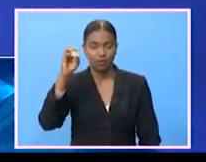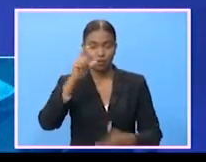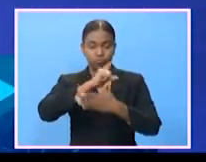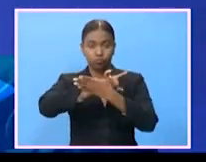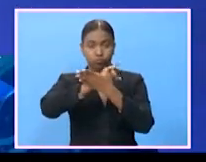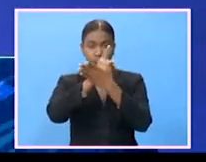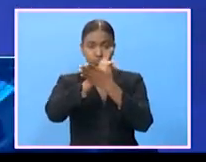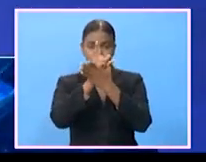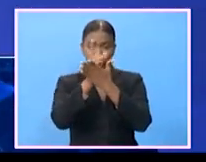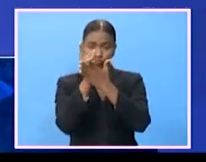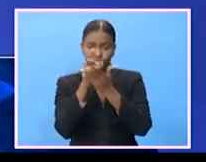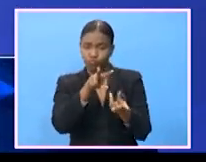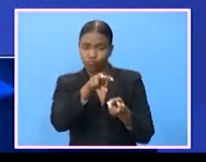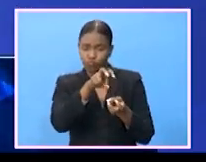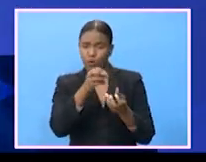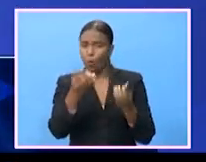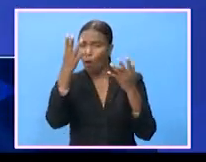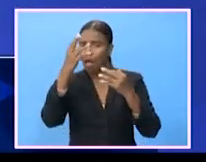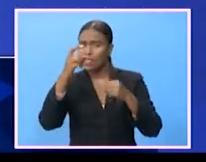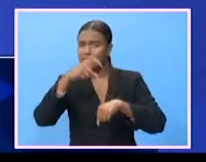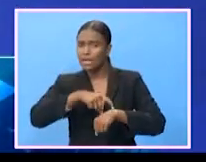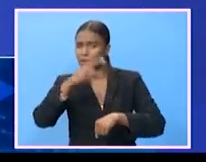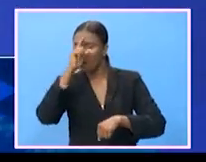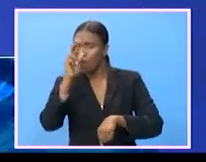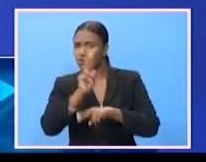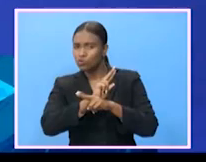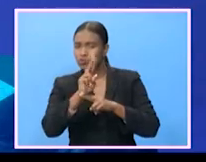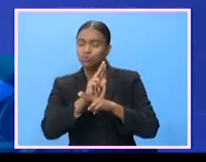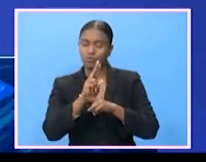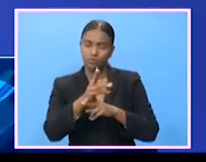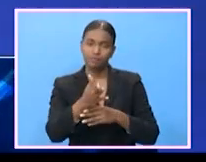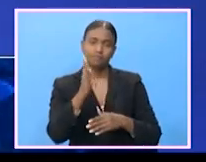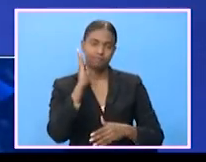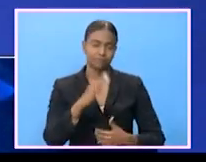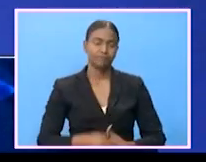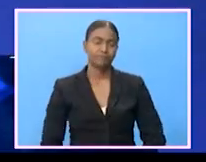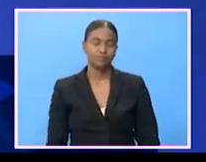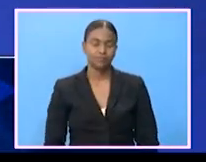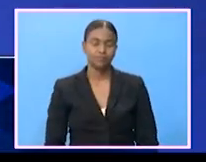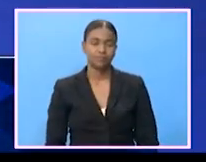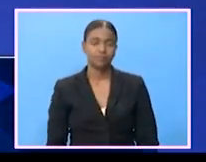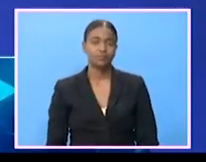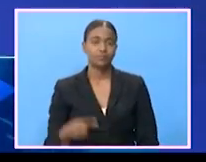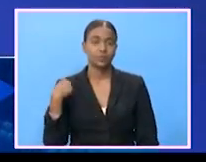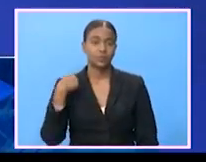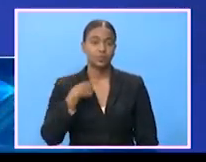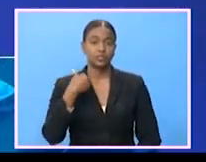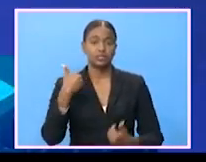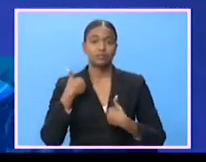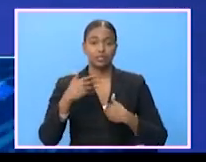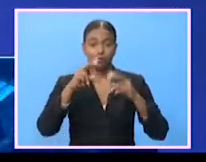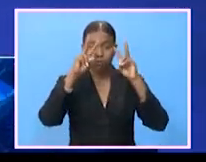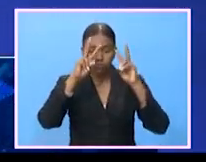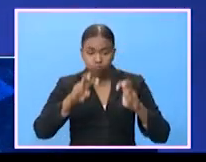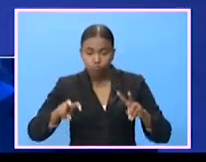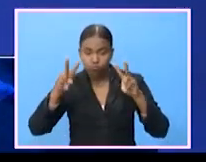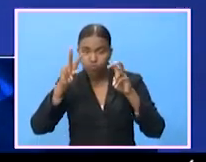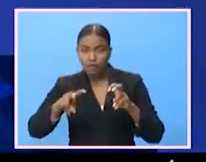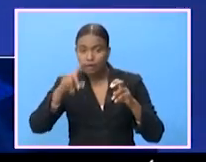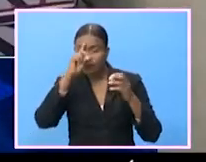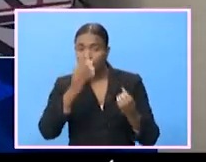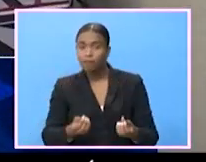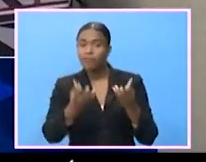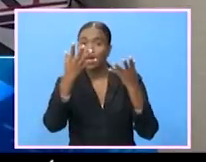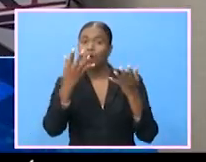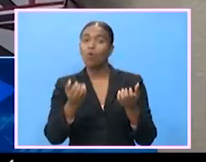testigo y una calibración de divisor resistivo. Tenemos laboratorio de masa, de volumen, de tiempo y